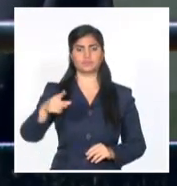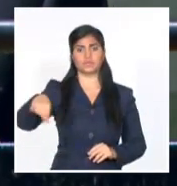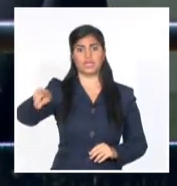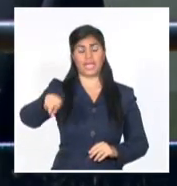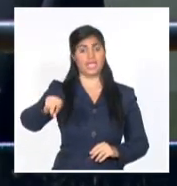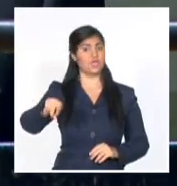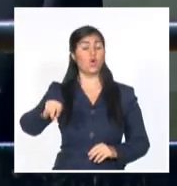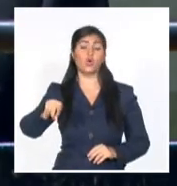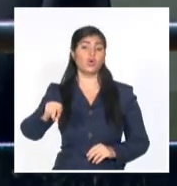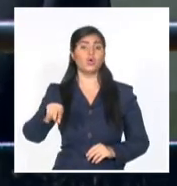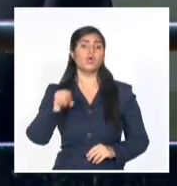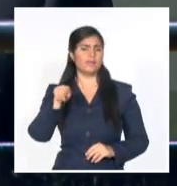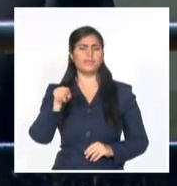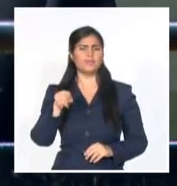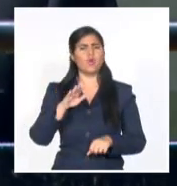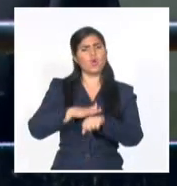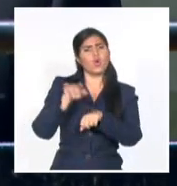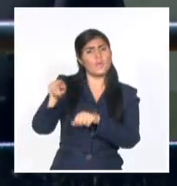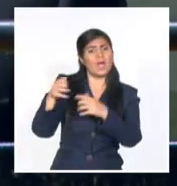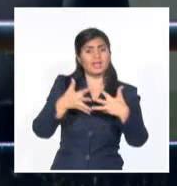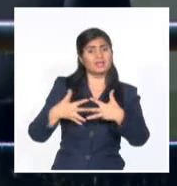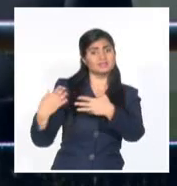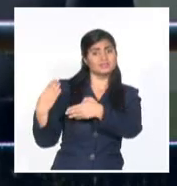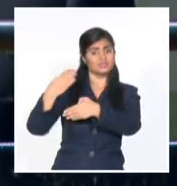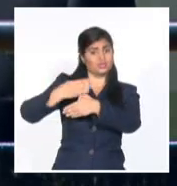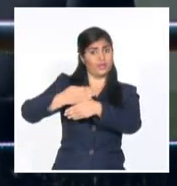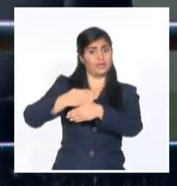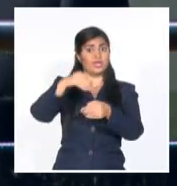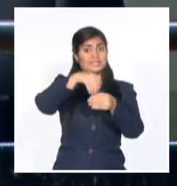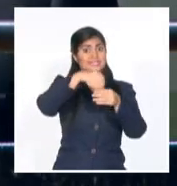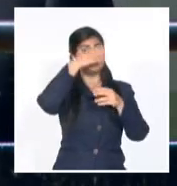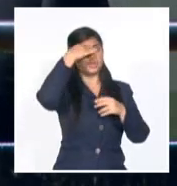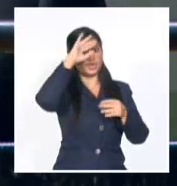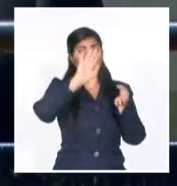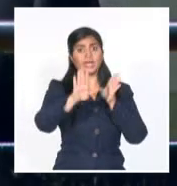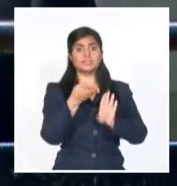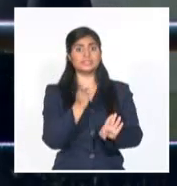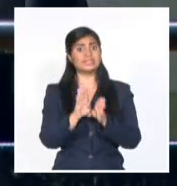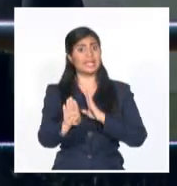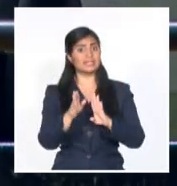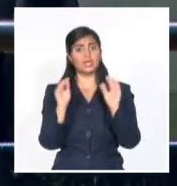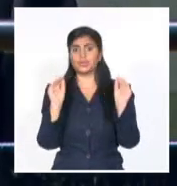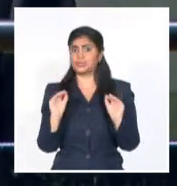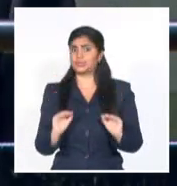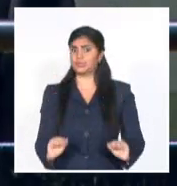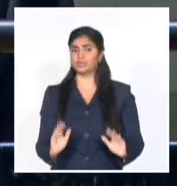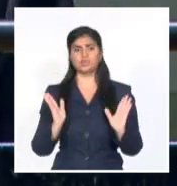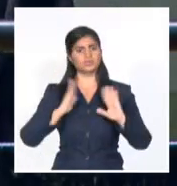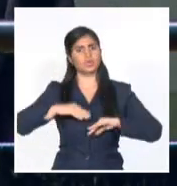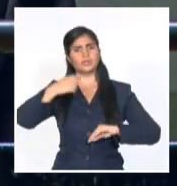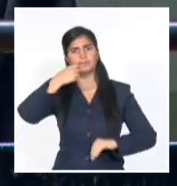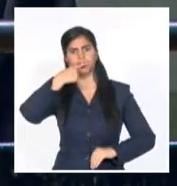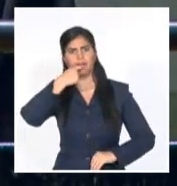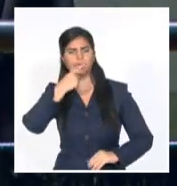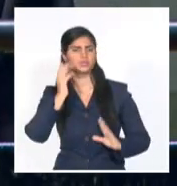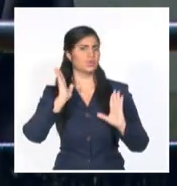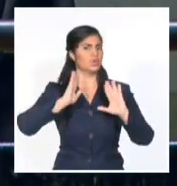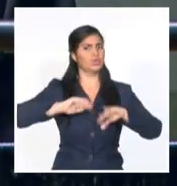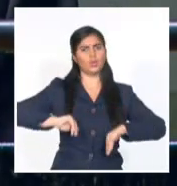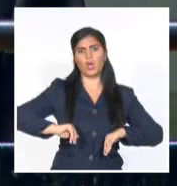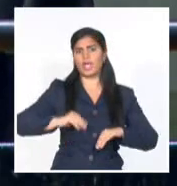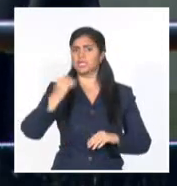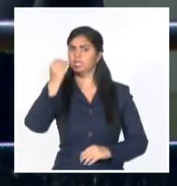de alimentos, medicinas y otros insumos básicos y provocar el colapso